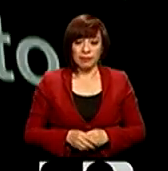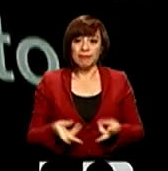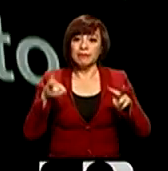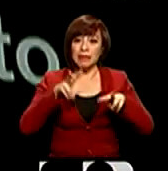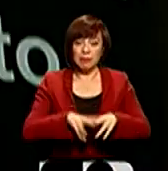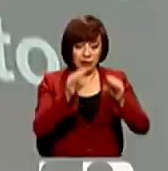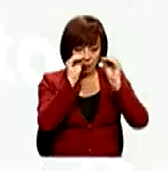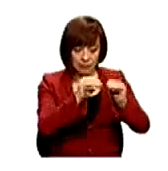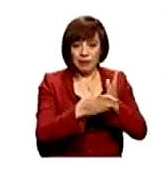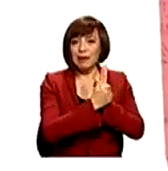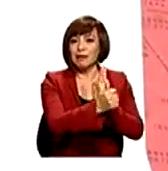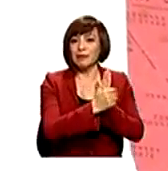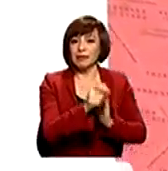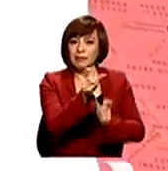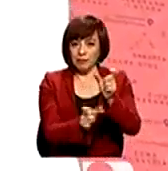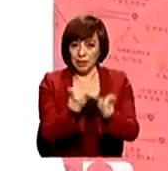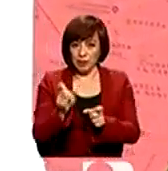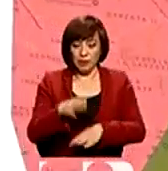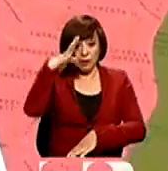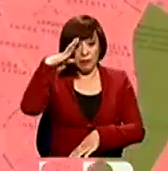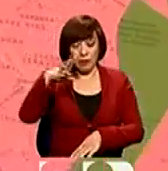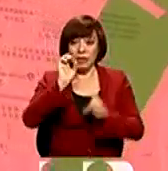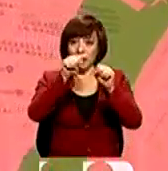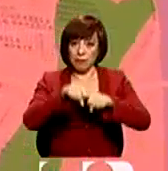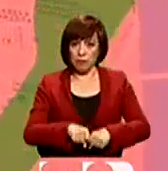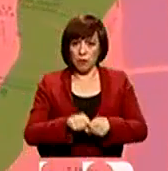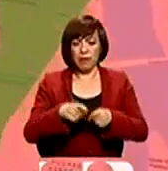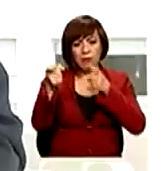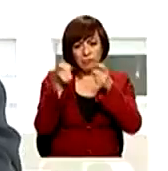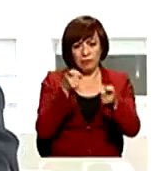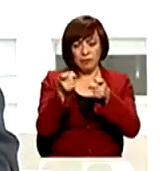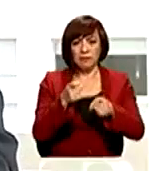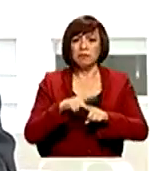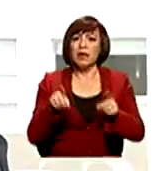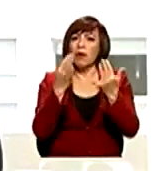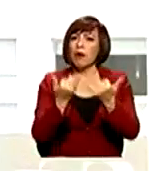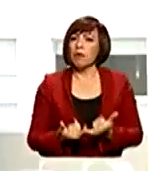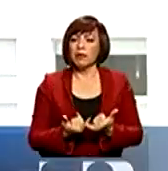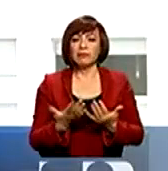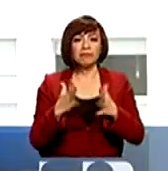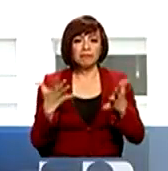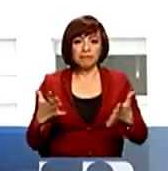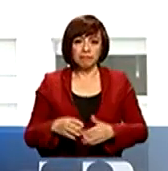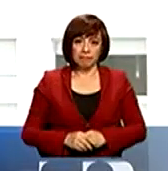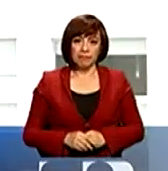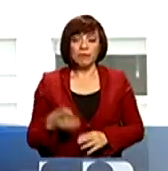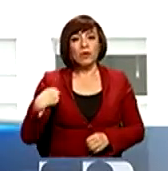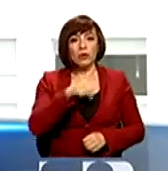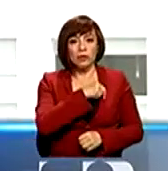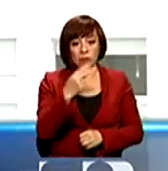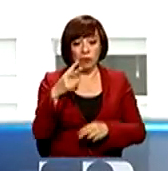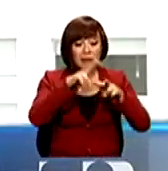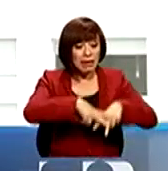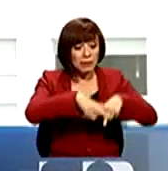de Justicia y de la Policía, el manejo del sistema salió de sus manos. Nosotros analizamos el reporte de actividad y alarmas del